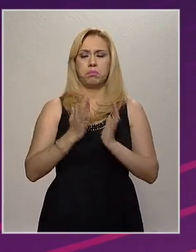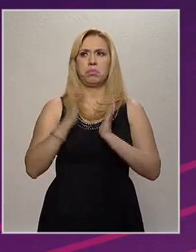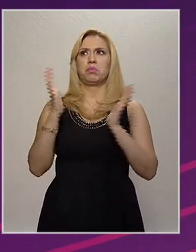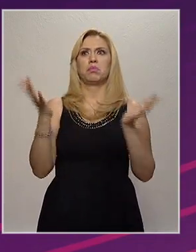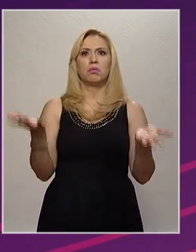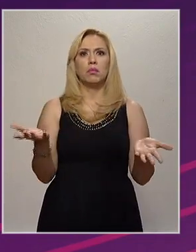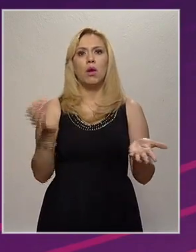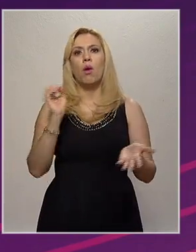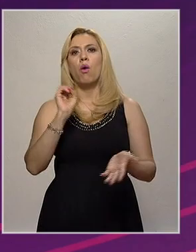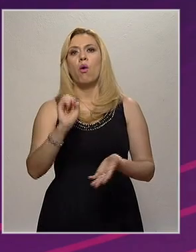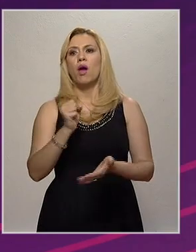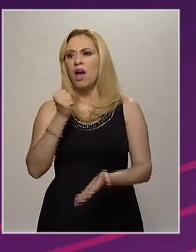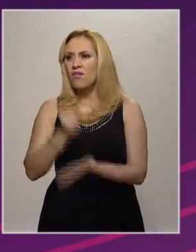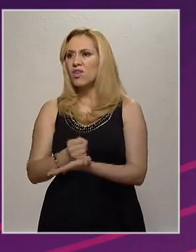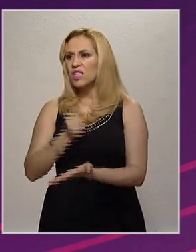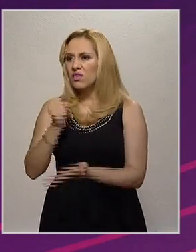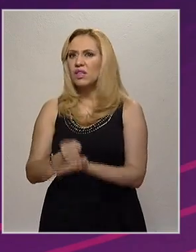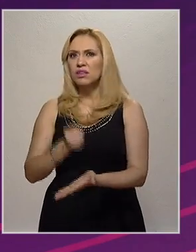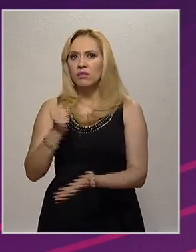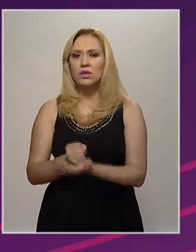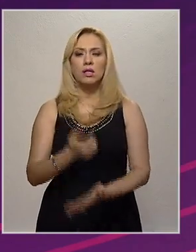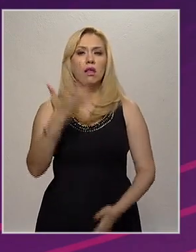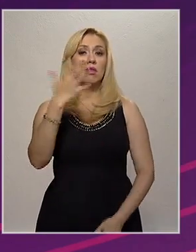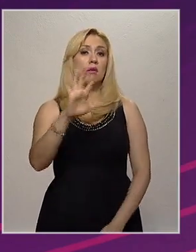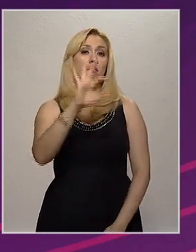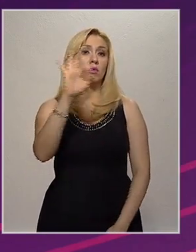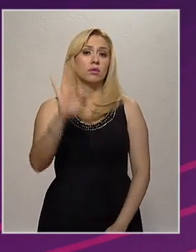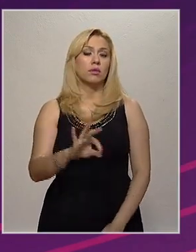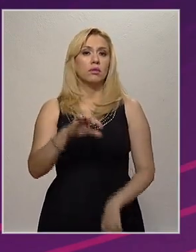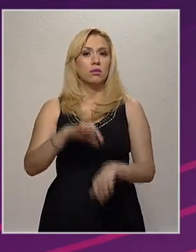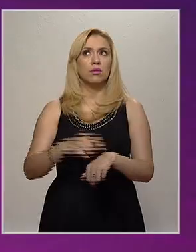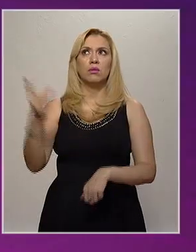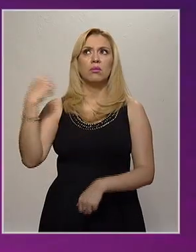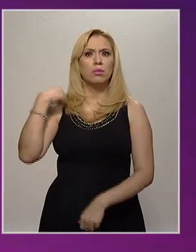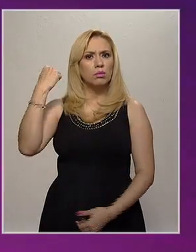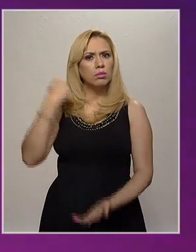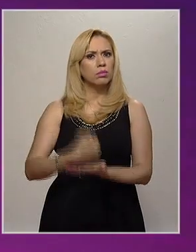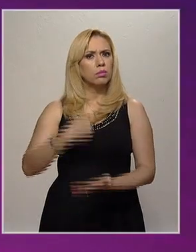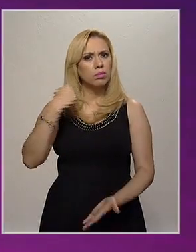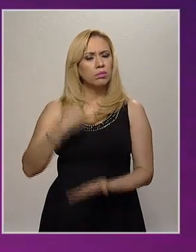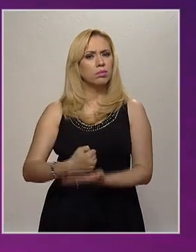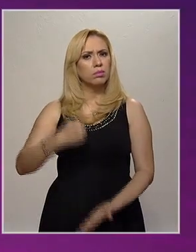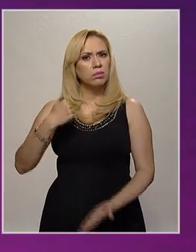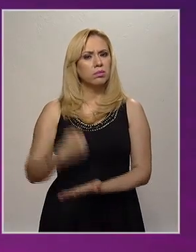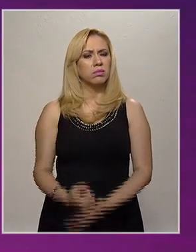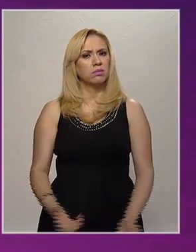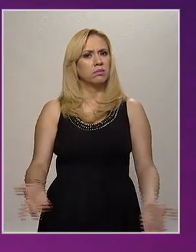para aceptar un dispositivo, ahí tenemos al 10% de las mujeres. O sea, no se los colocaron sin su autorización, pero